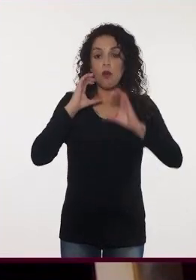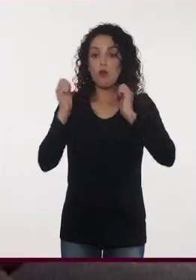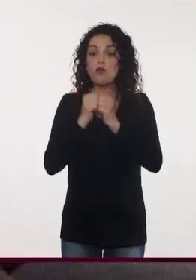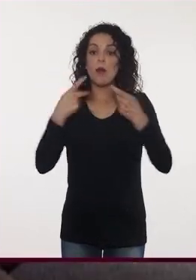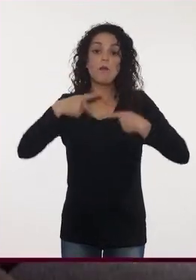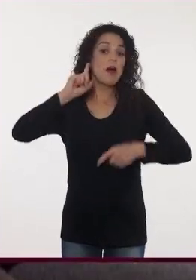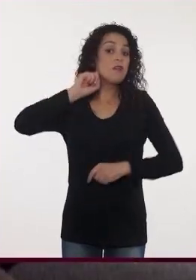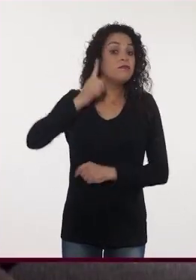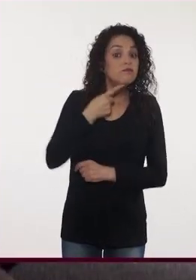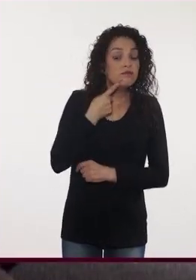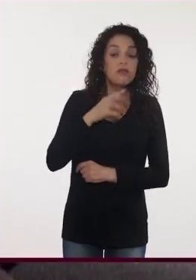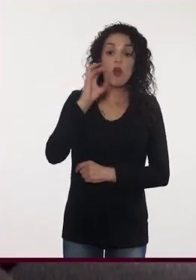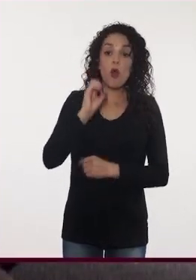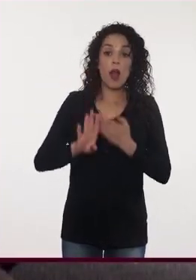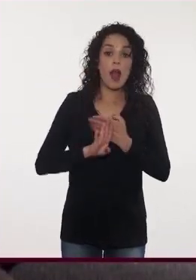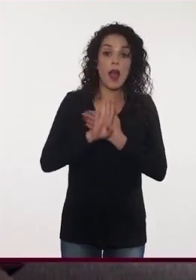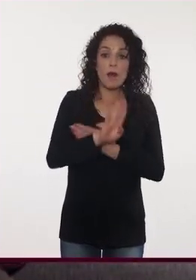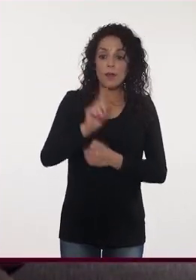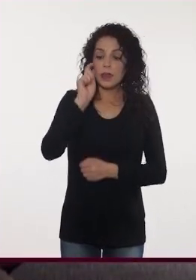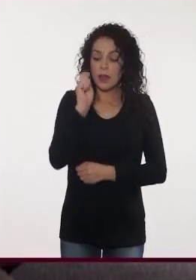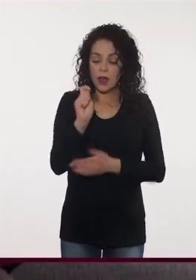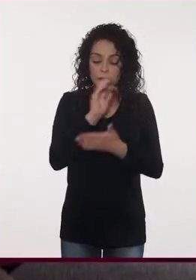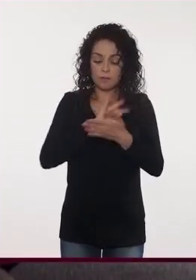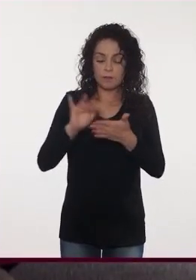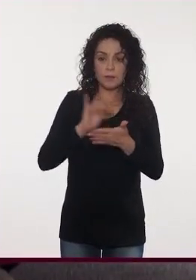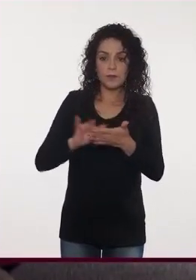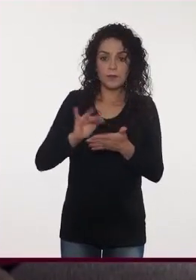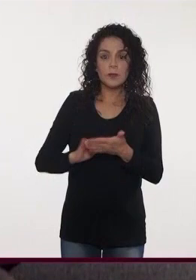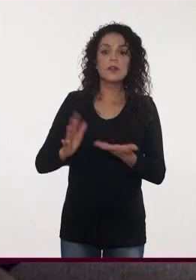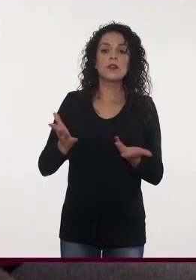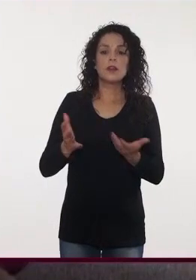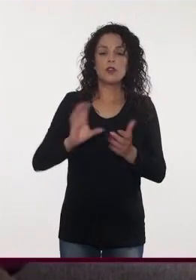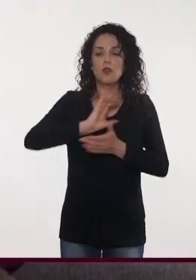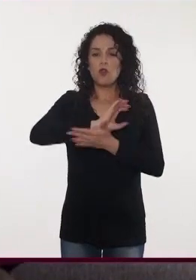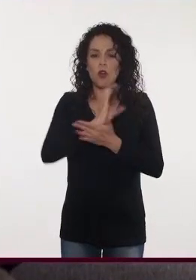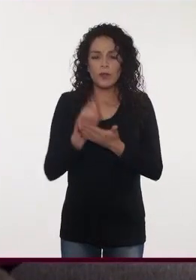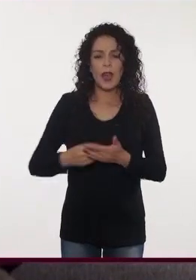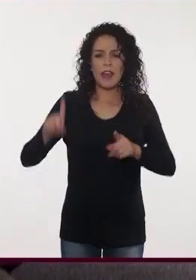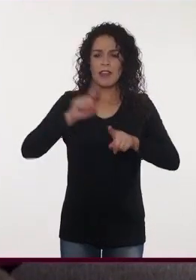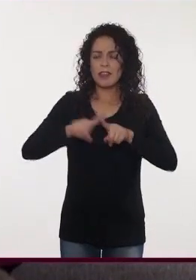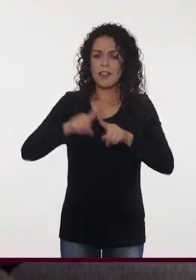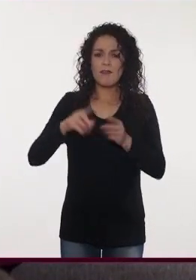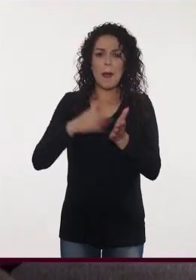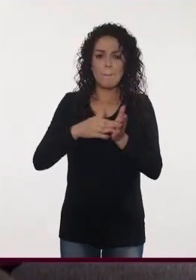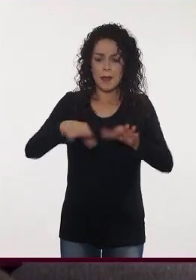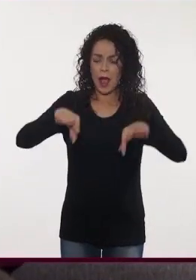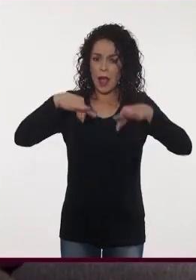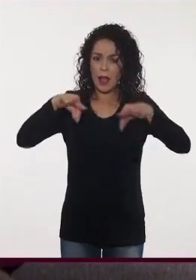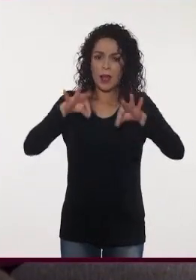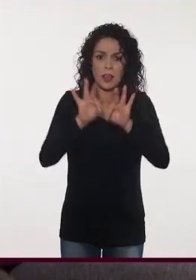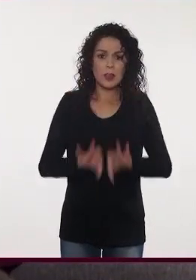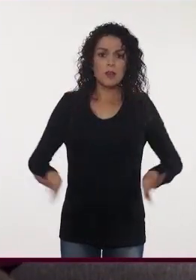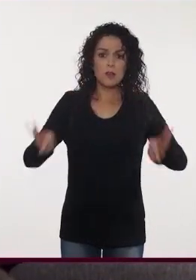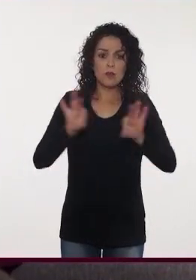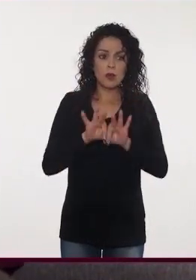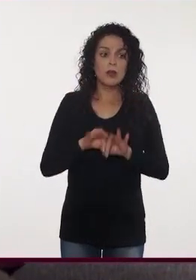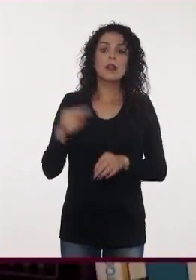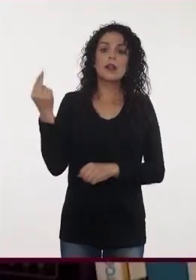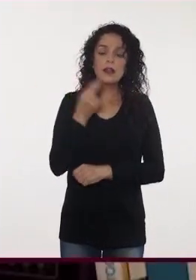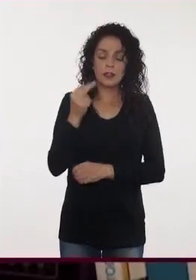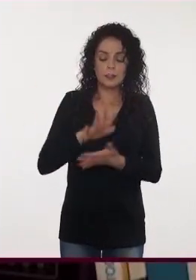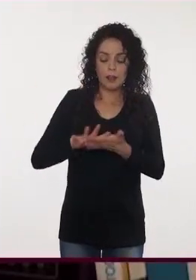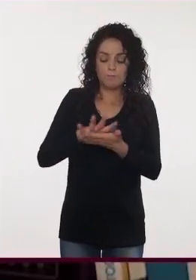sordas, a editar los manuales, organigramas, contratos o cualquier otro documento importante en el sistema